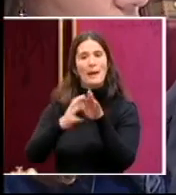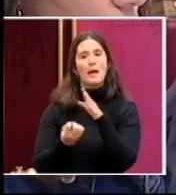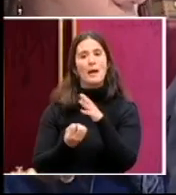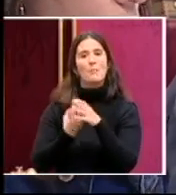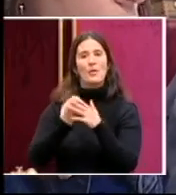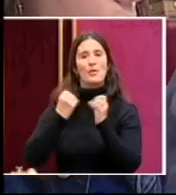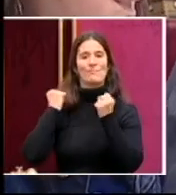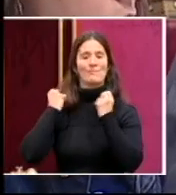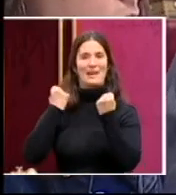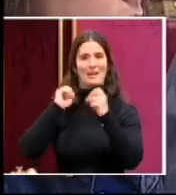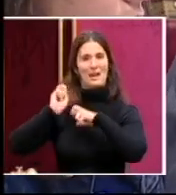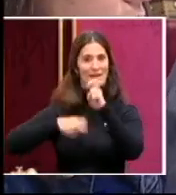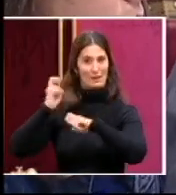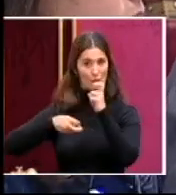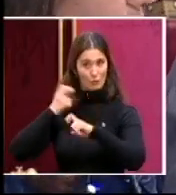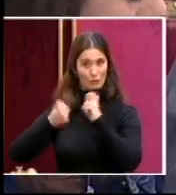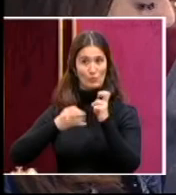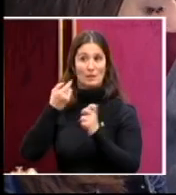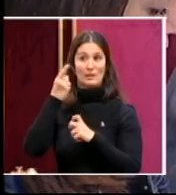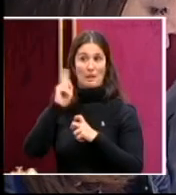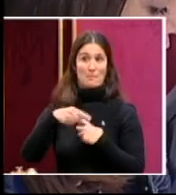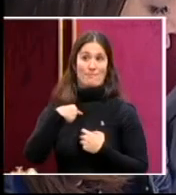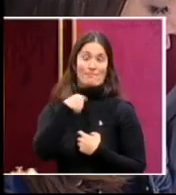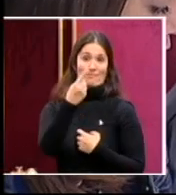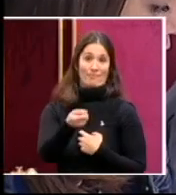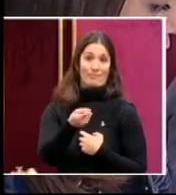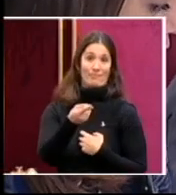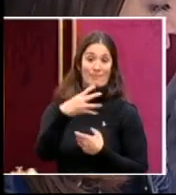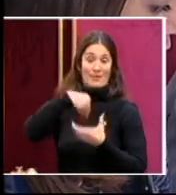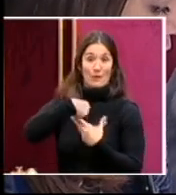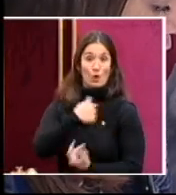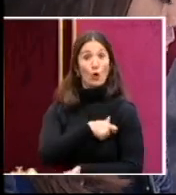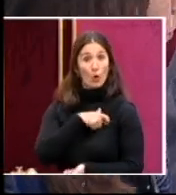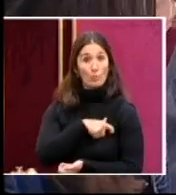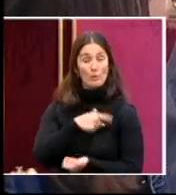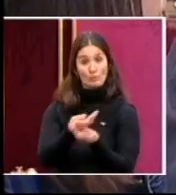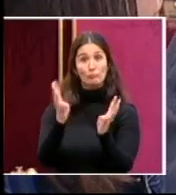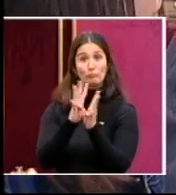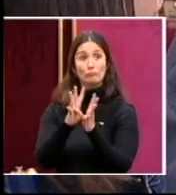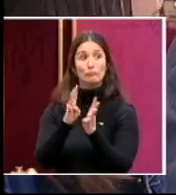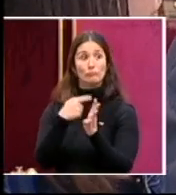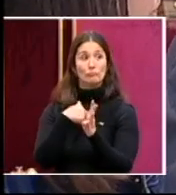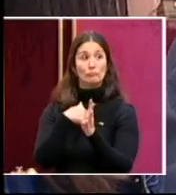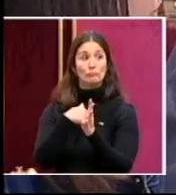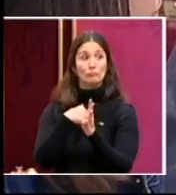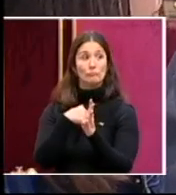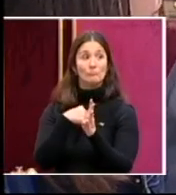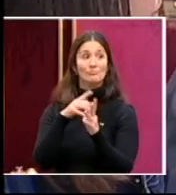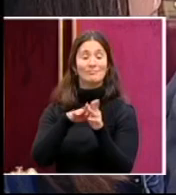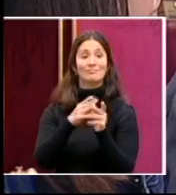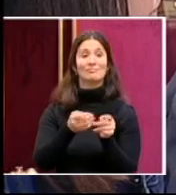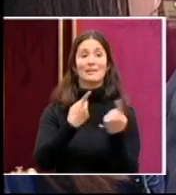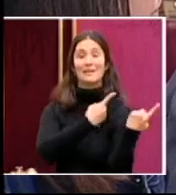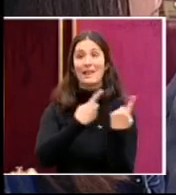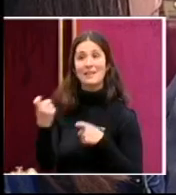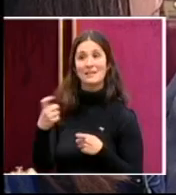de energía renovable. Y ahí también hacía yo mención en la comisión que más allá de la necesidad de que